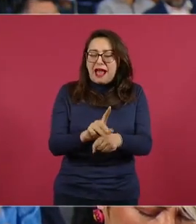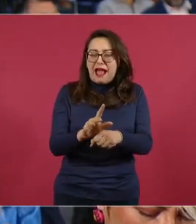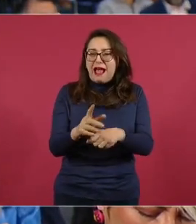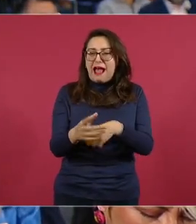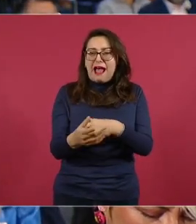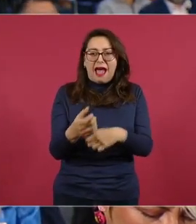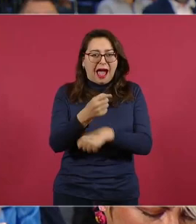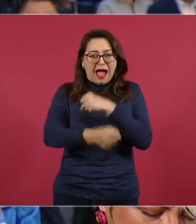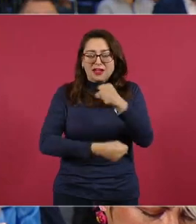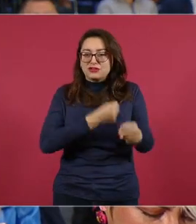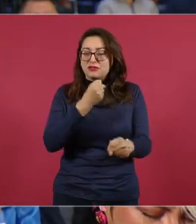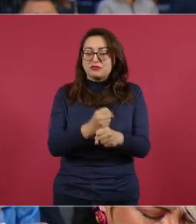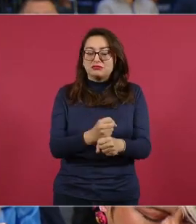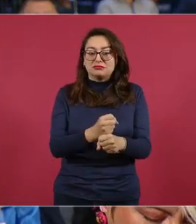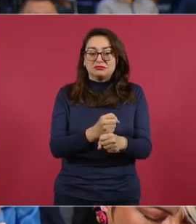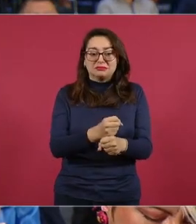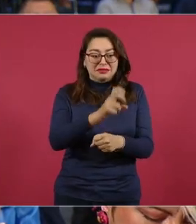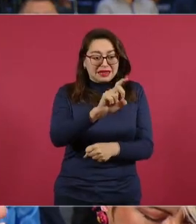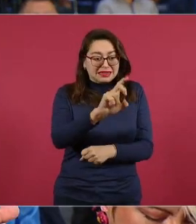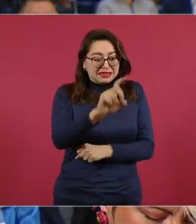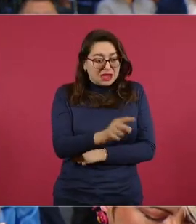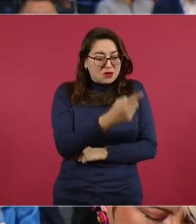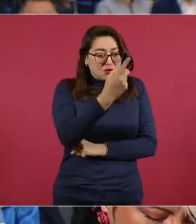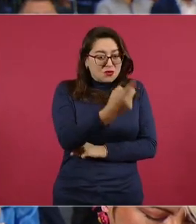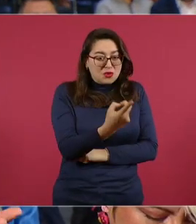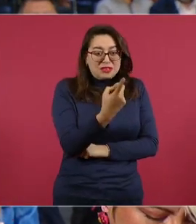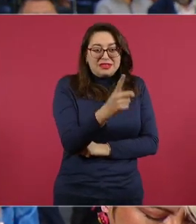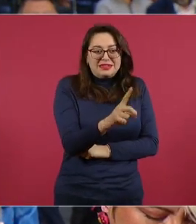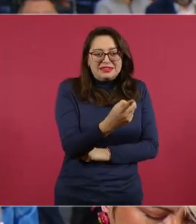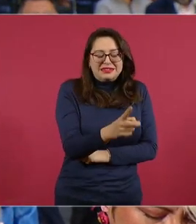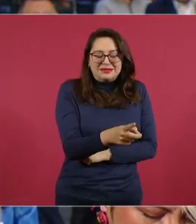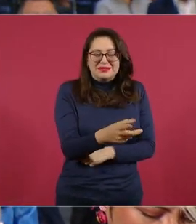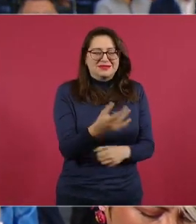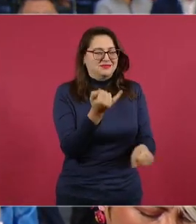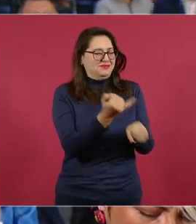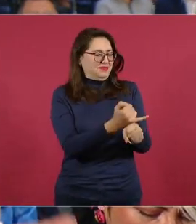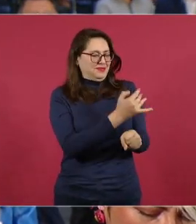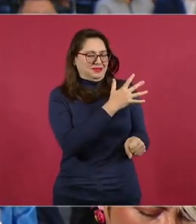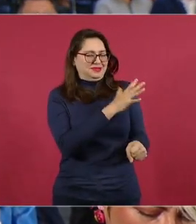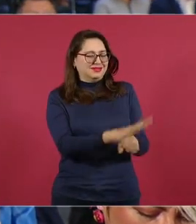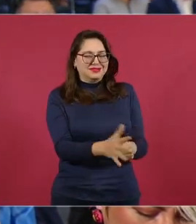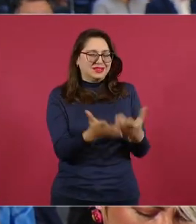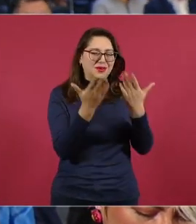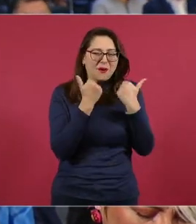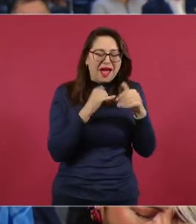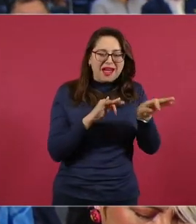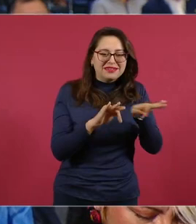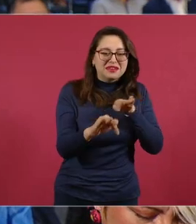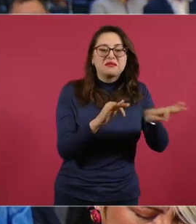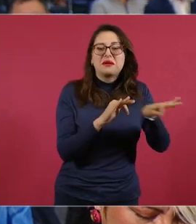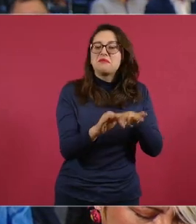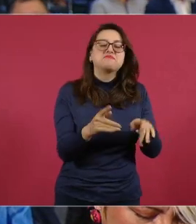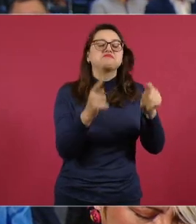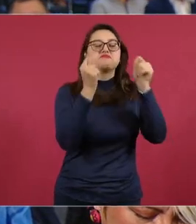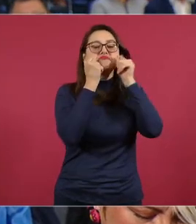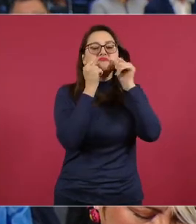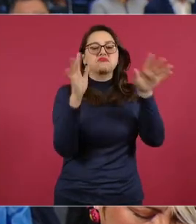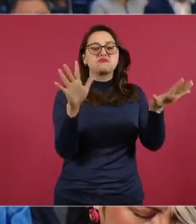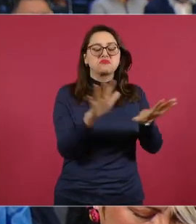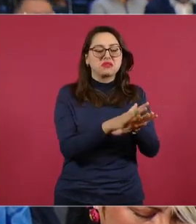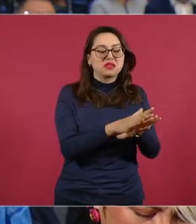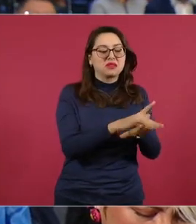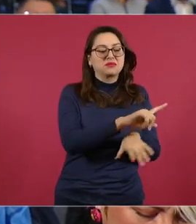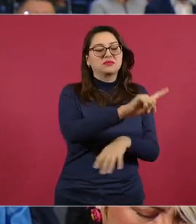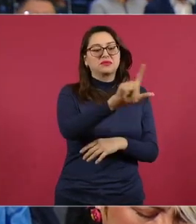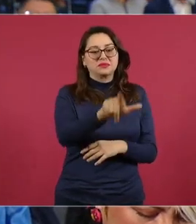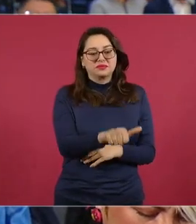precisamente pues cuando sabemos que esos días son no laborables, ¿no? Si no me equivoco, también el 15 de marzo,